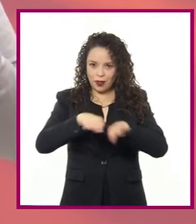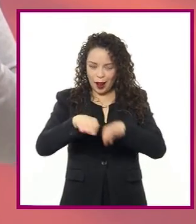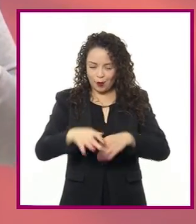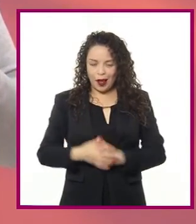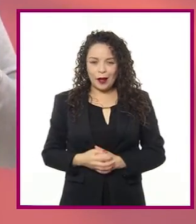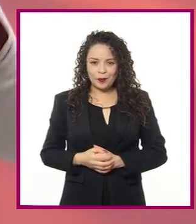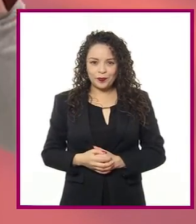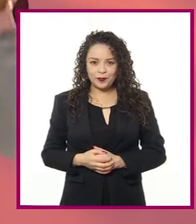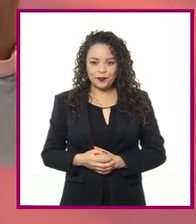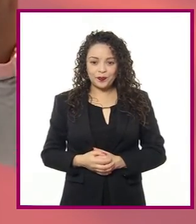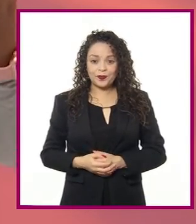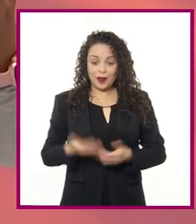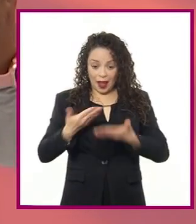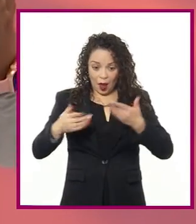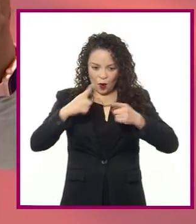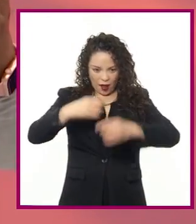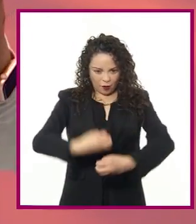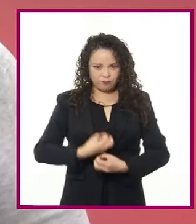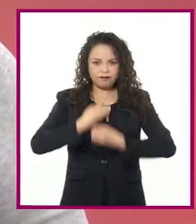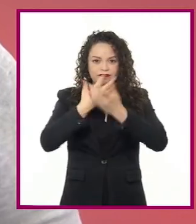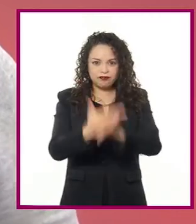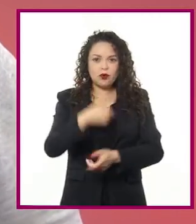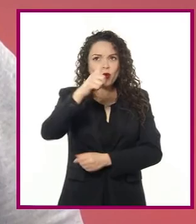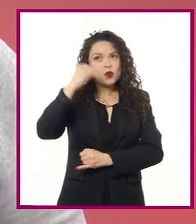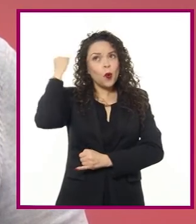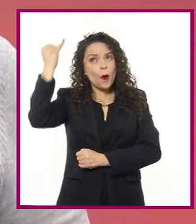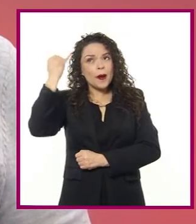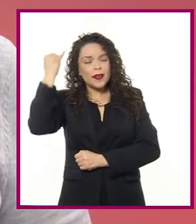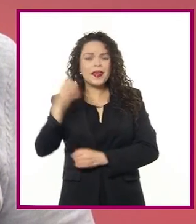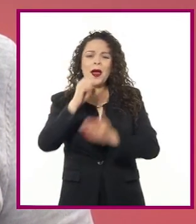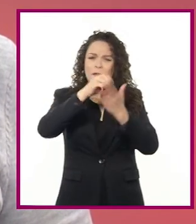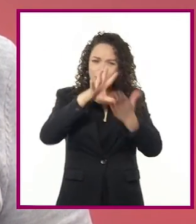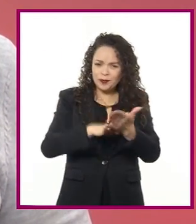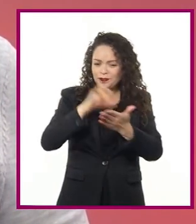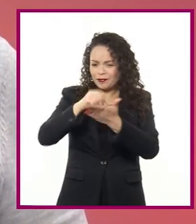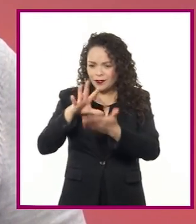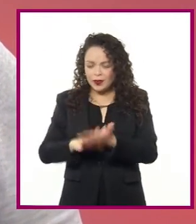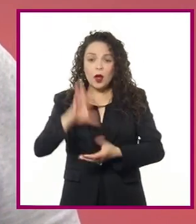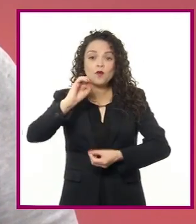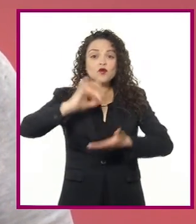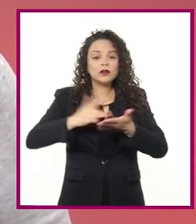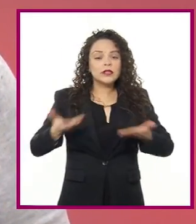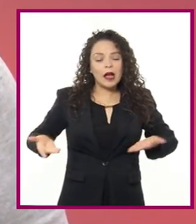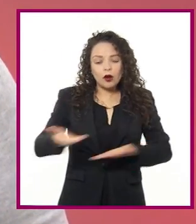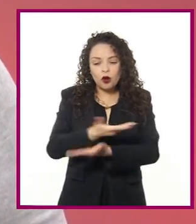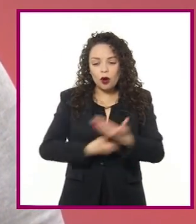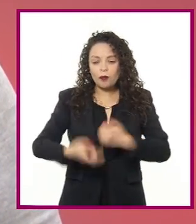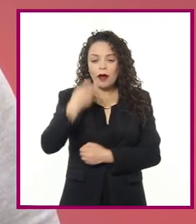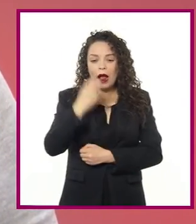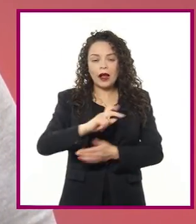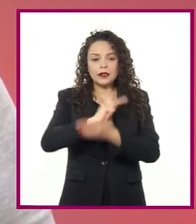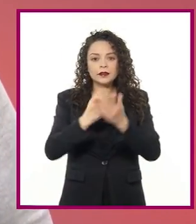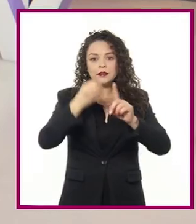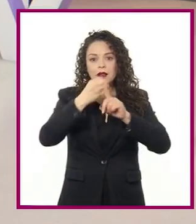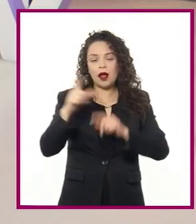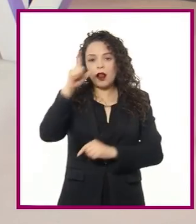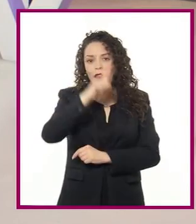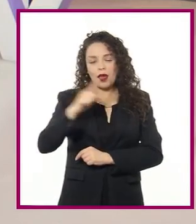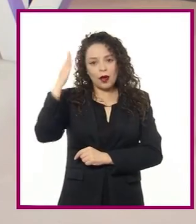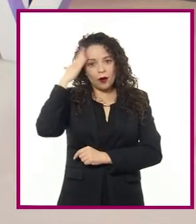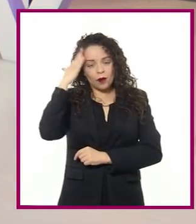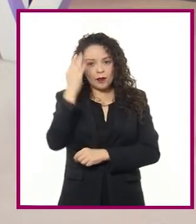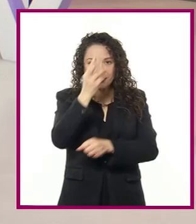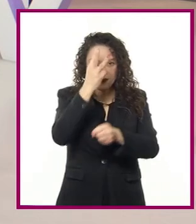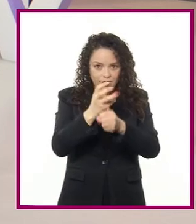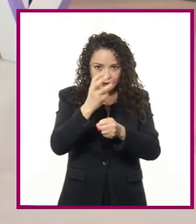de expresarse y mostrar su creatividad. Gracias por compartir con nosotros esta sesión de Lengua Materna 3, en la